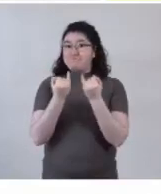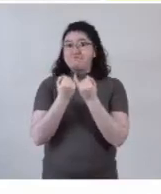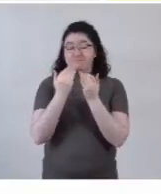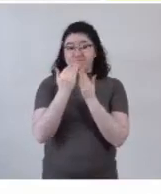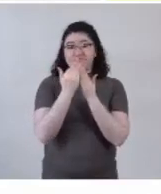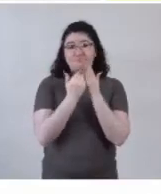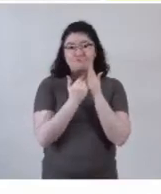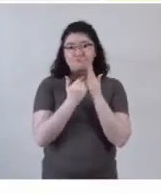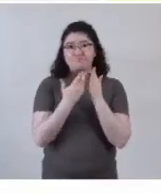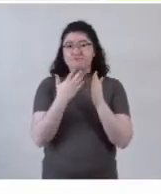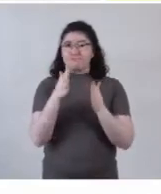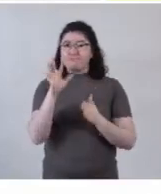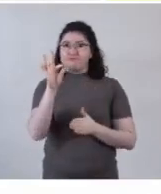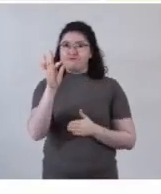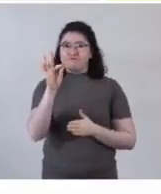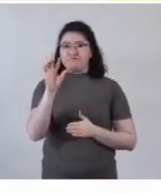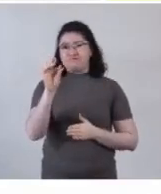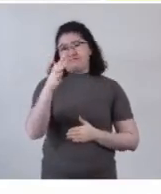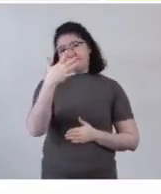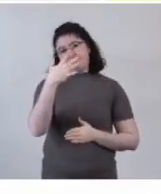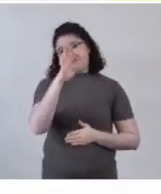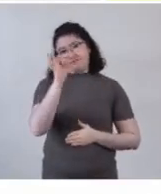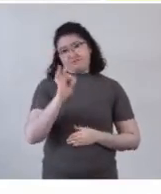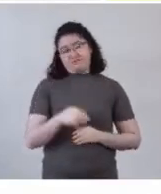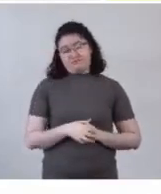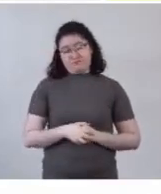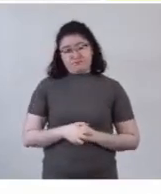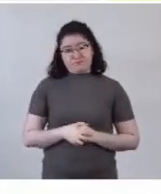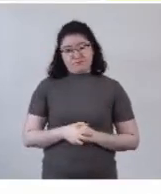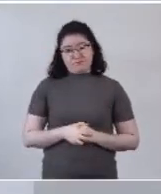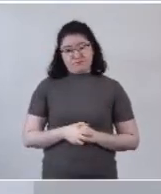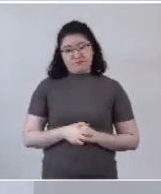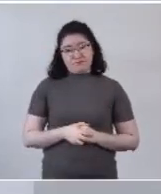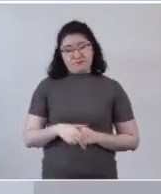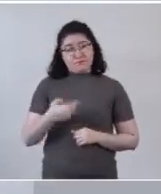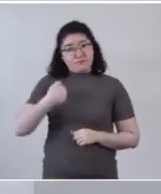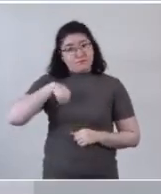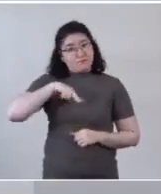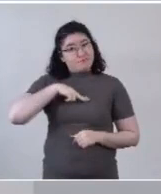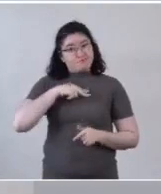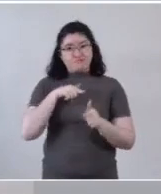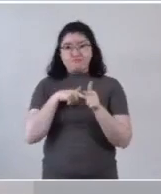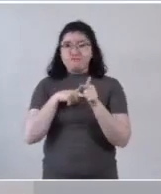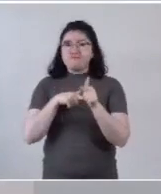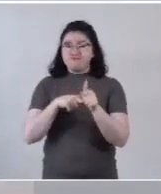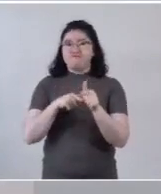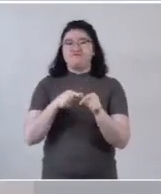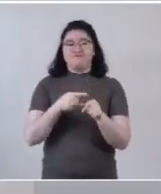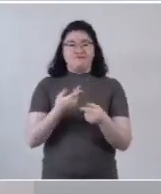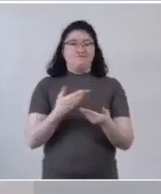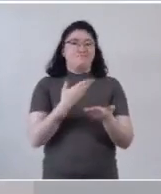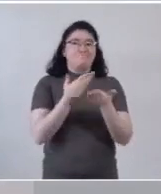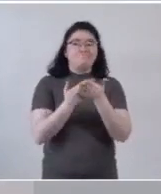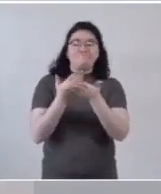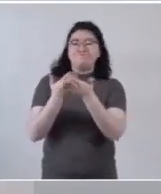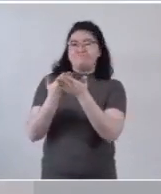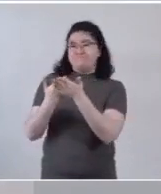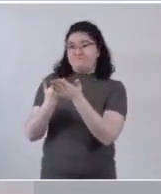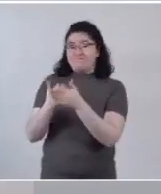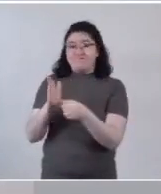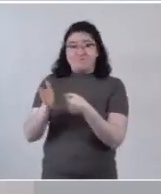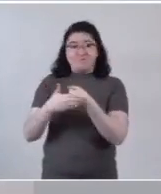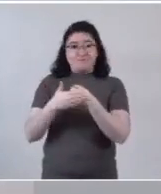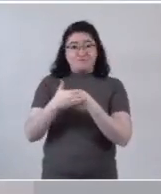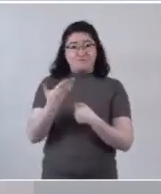del 75%. Y seguimos insistiendo para que nos ayuden a que el 10 de mayo,